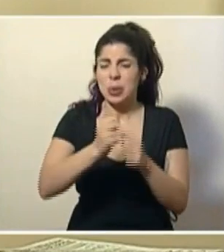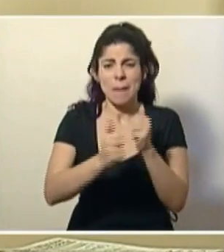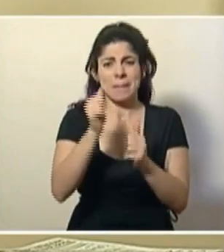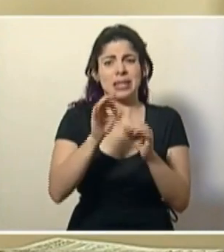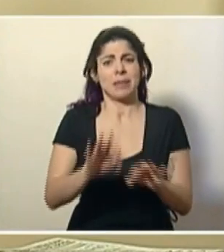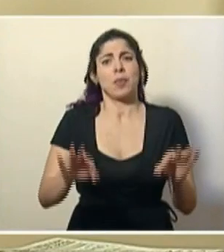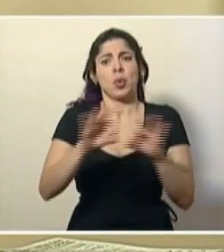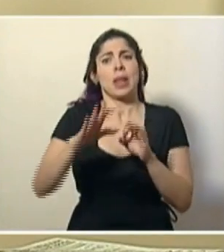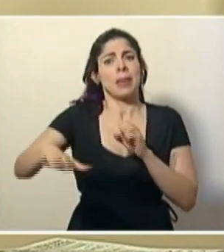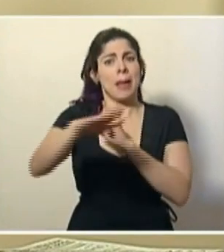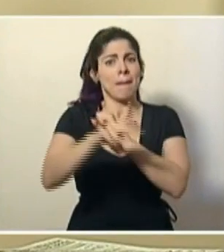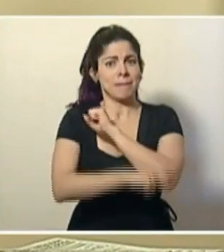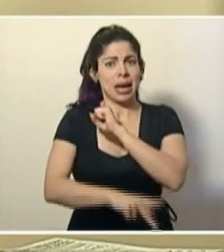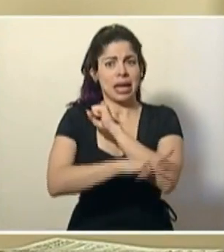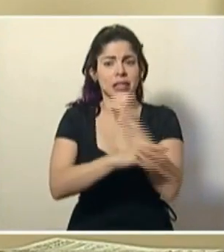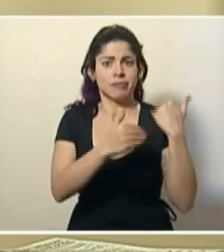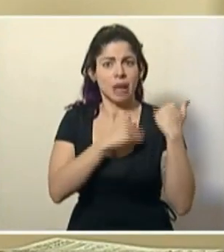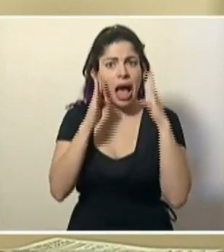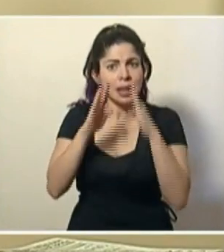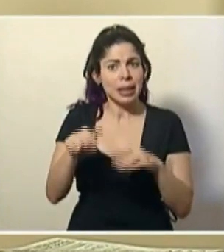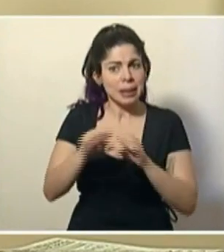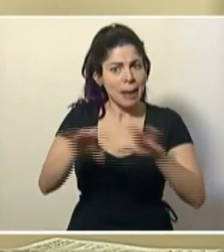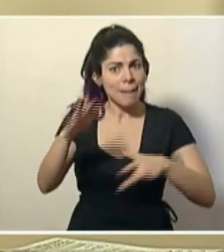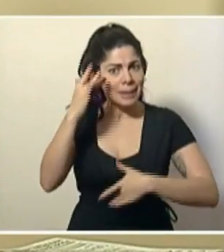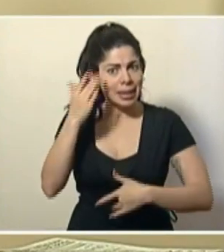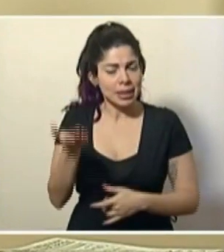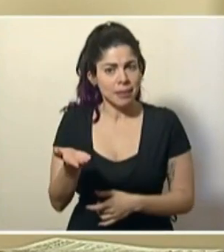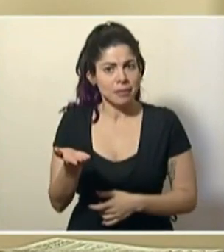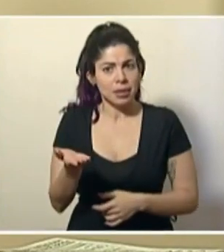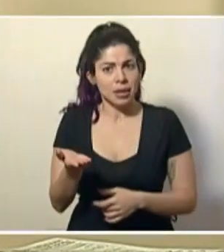más importante del país atendiendo esta pandemia.